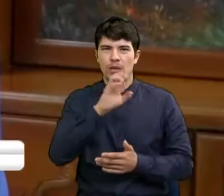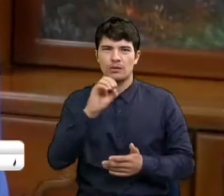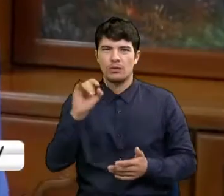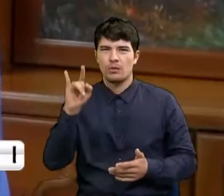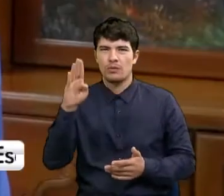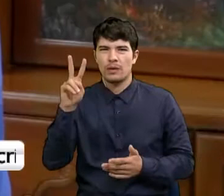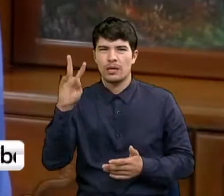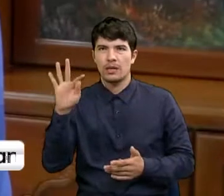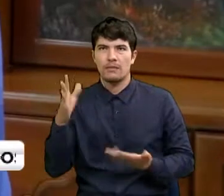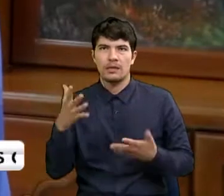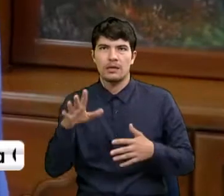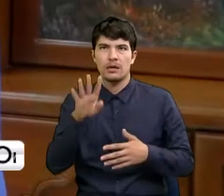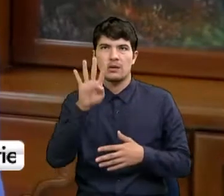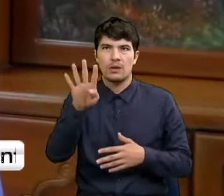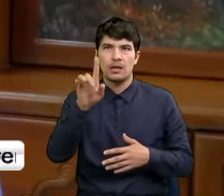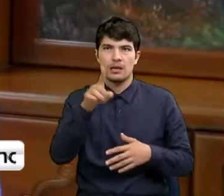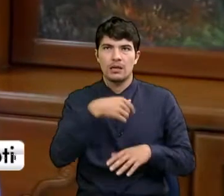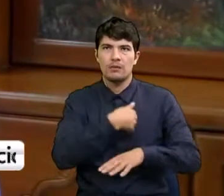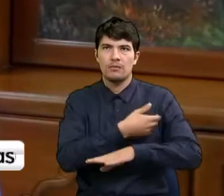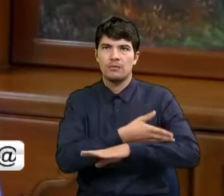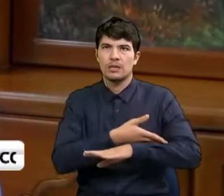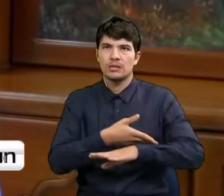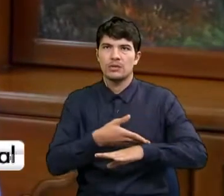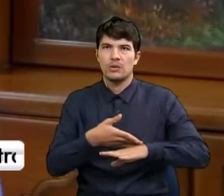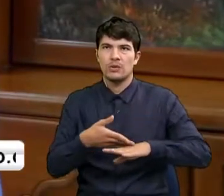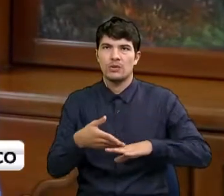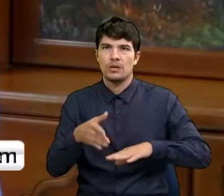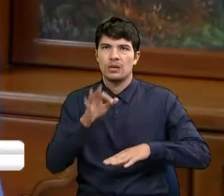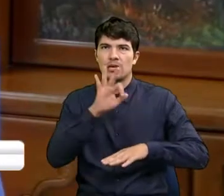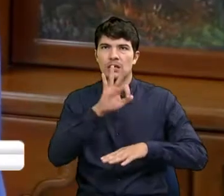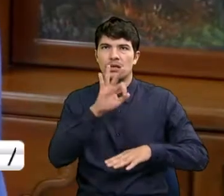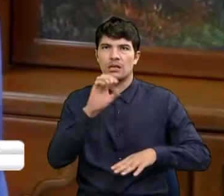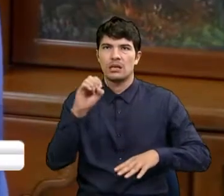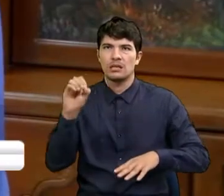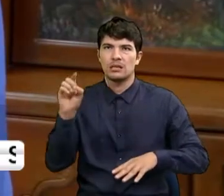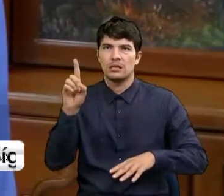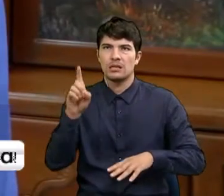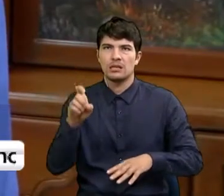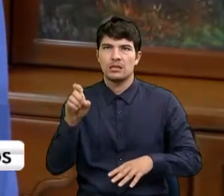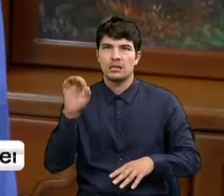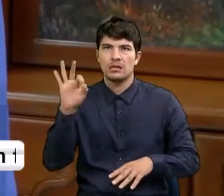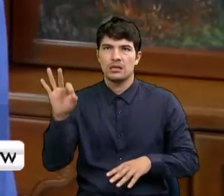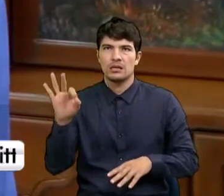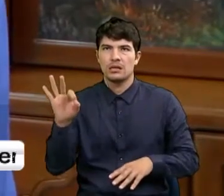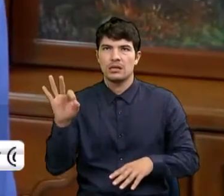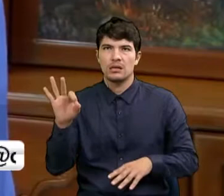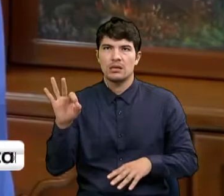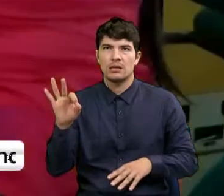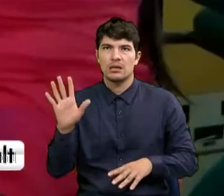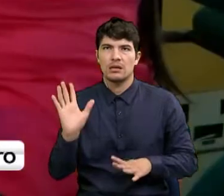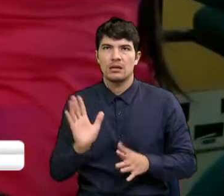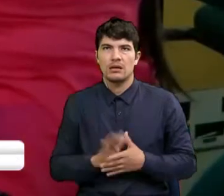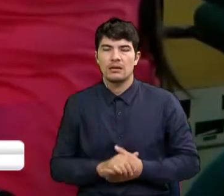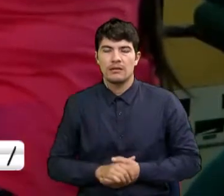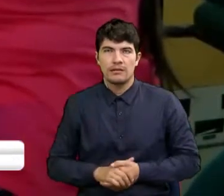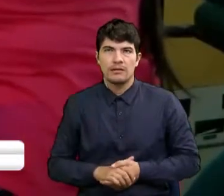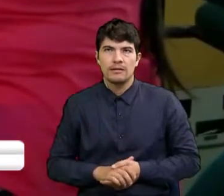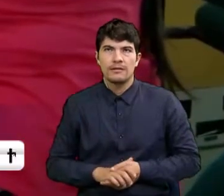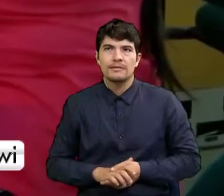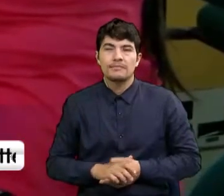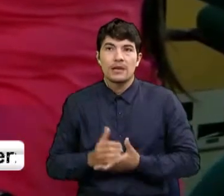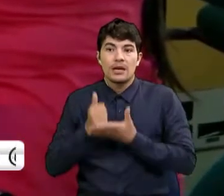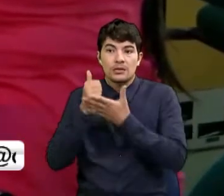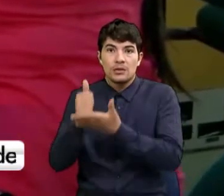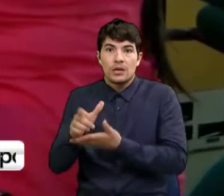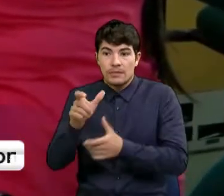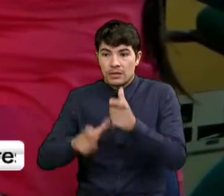aproximadamente 41 millones trescientos sesenta y sesenta mil pesos para ayudar a